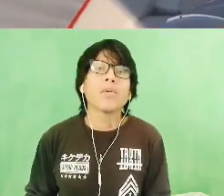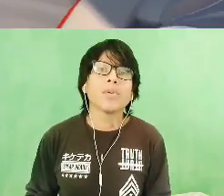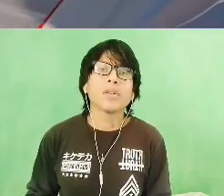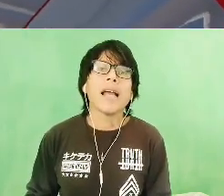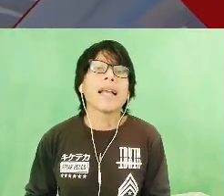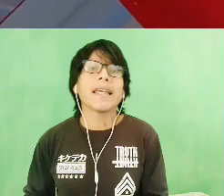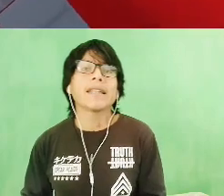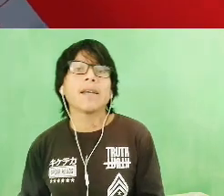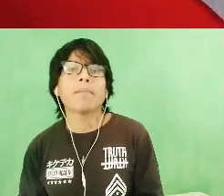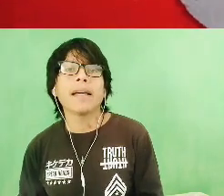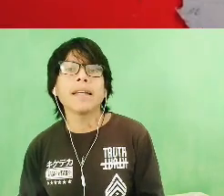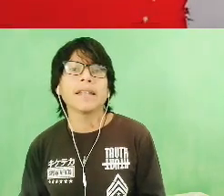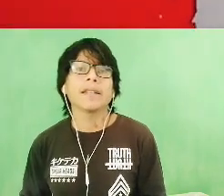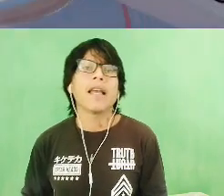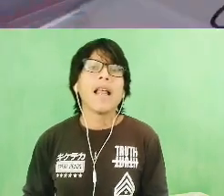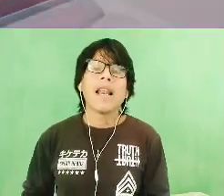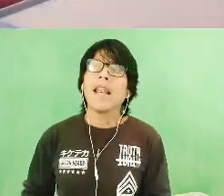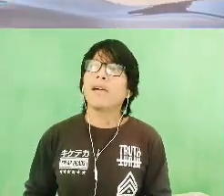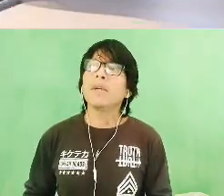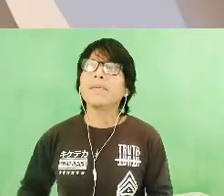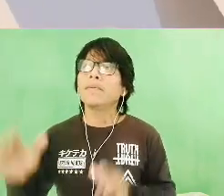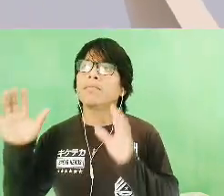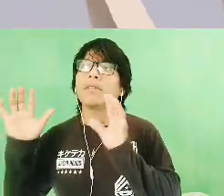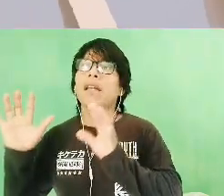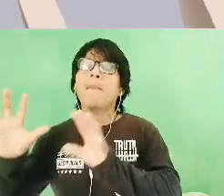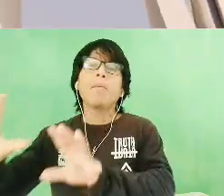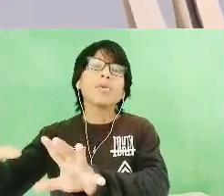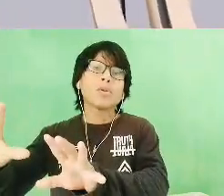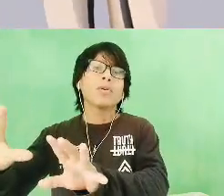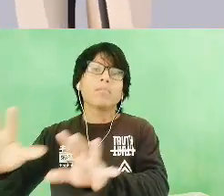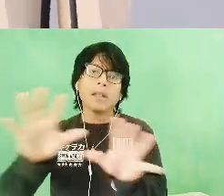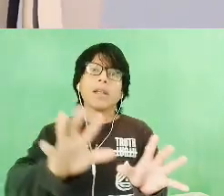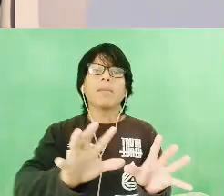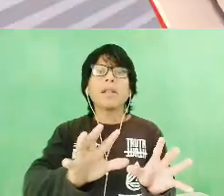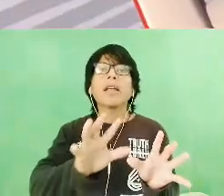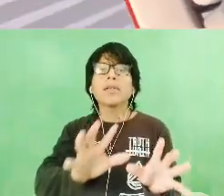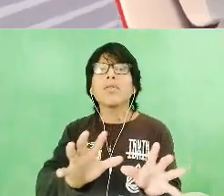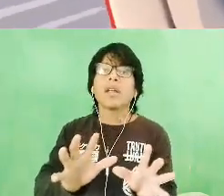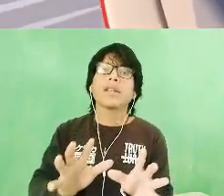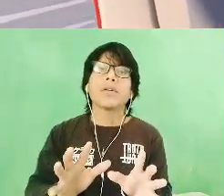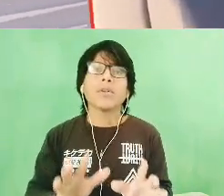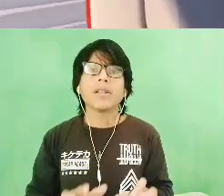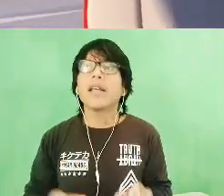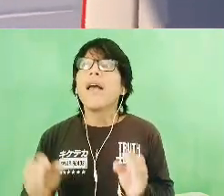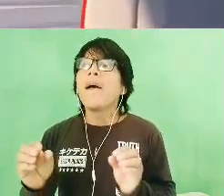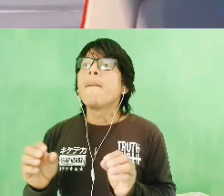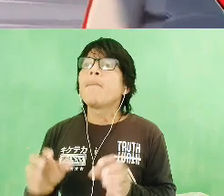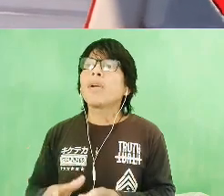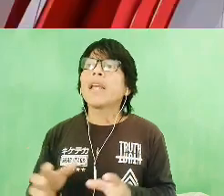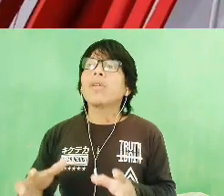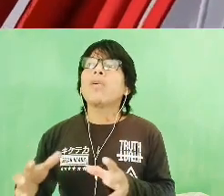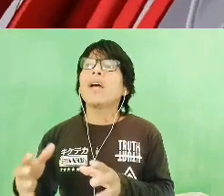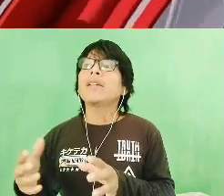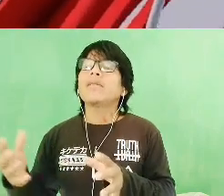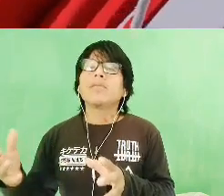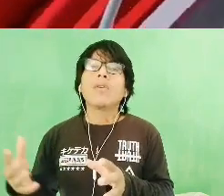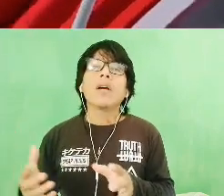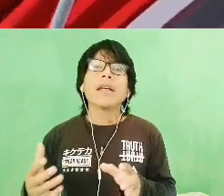de recursos a 15 países. La UIF le puso, prácticamente, esto es lo que les quiero yo decir, ¿por